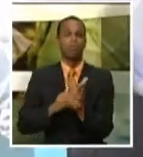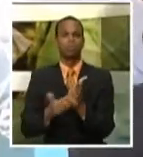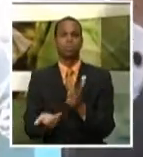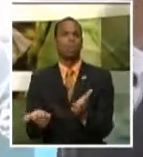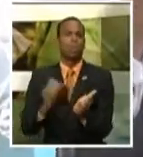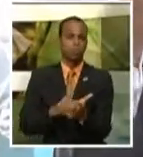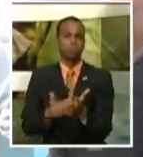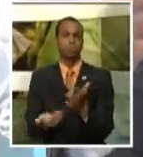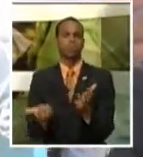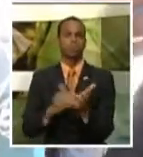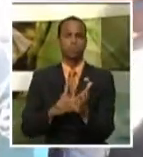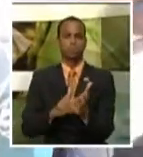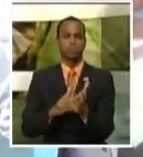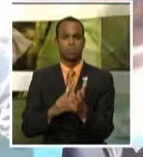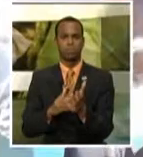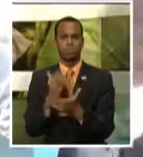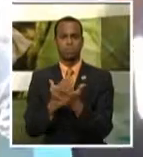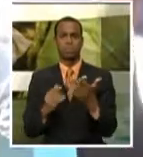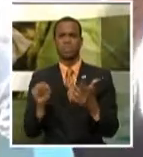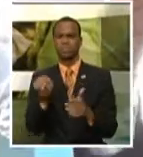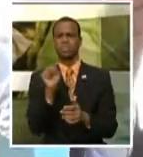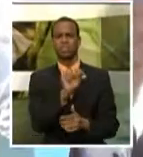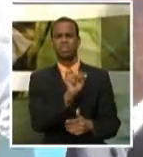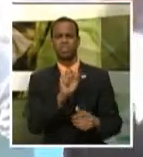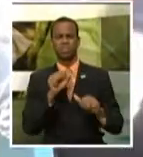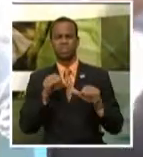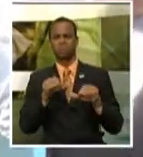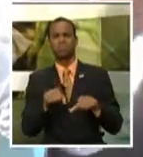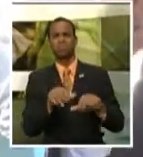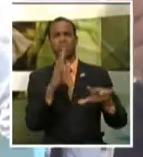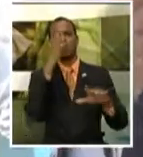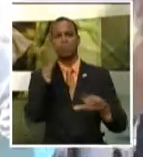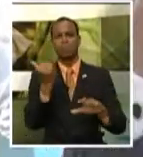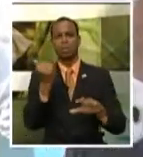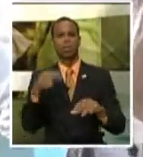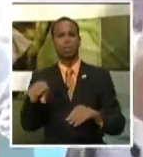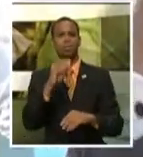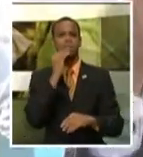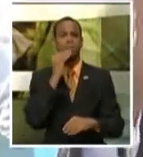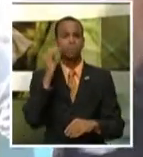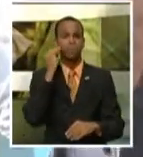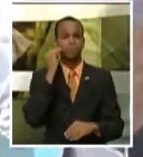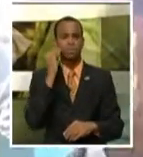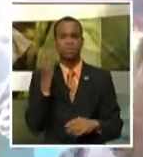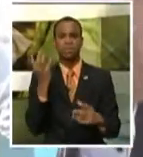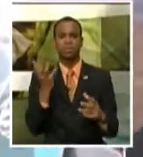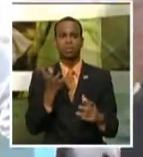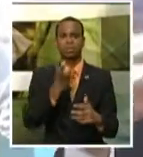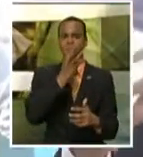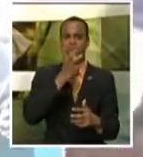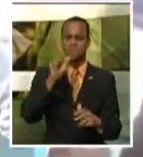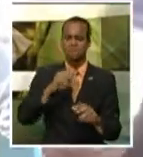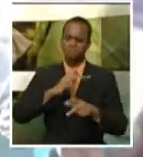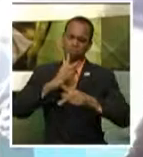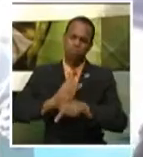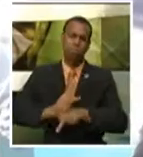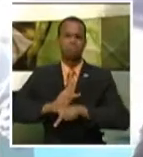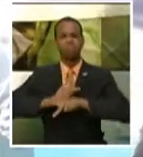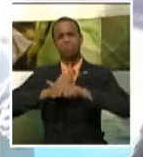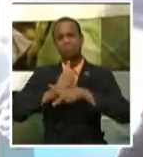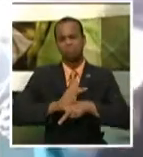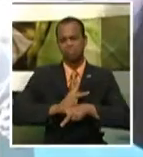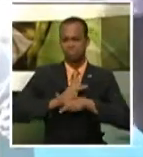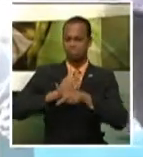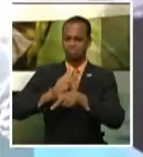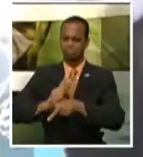Abandonan por lo que le dije, porque vienen de hogares donde las madres tienen que guiar a esos niños solas